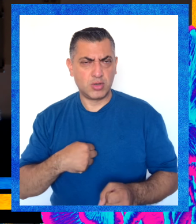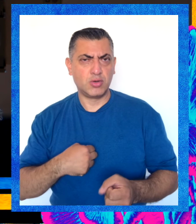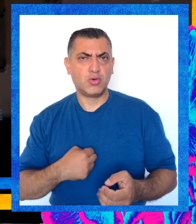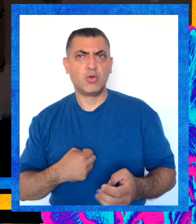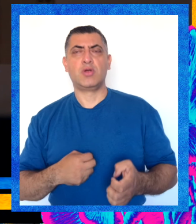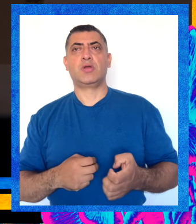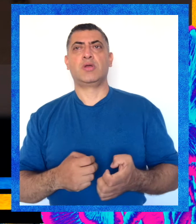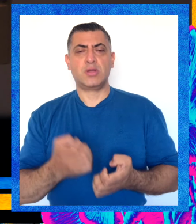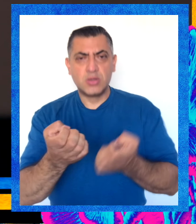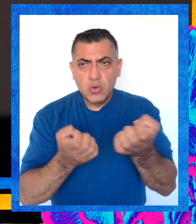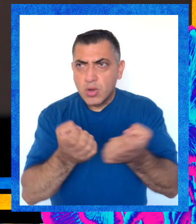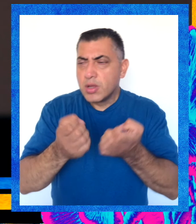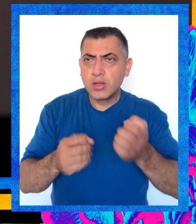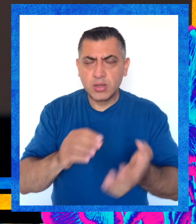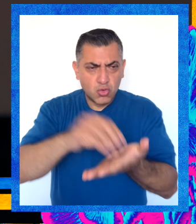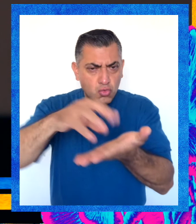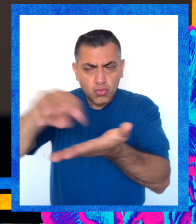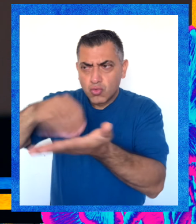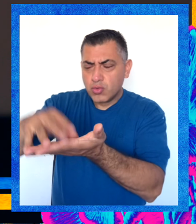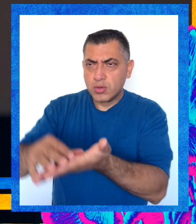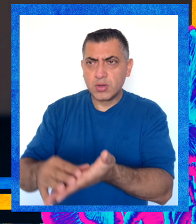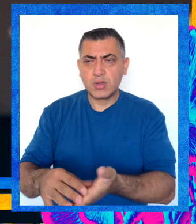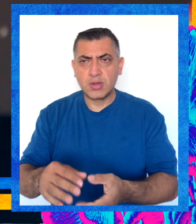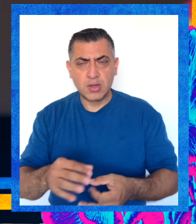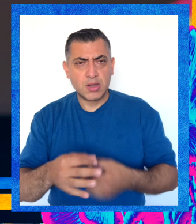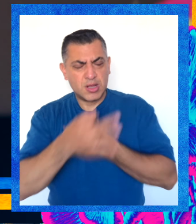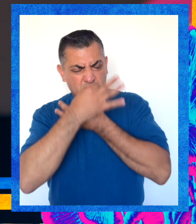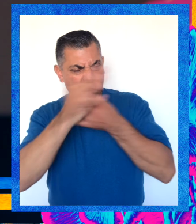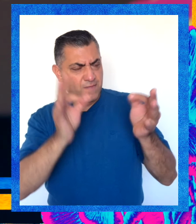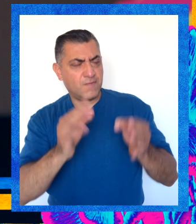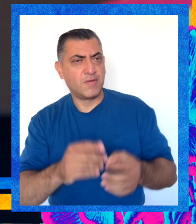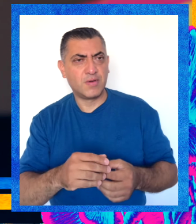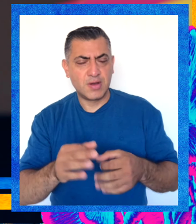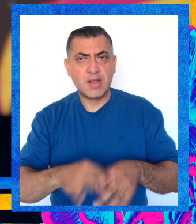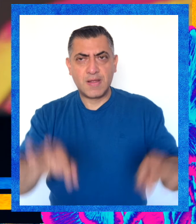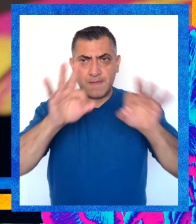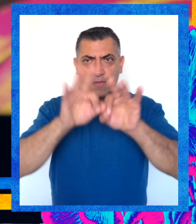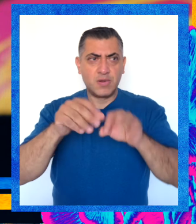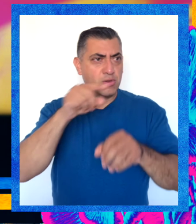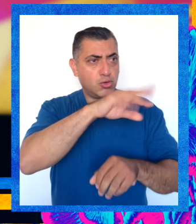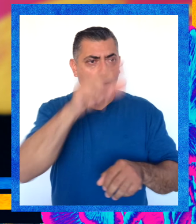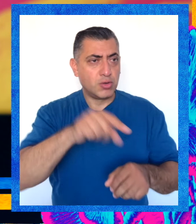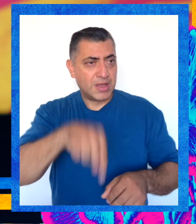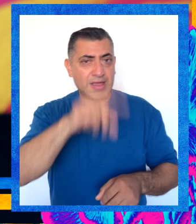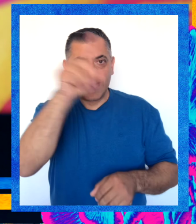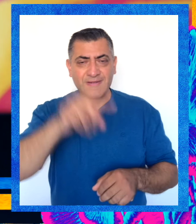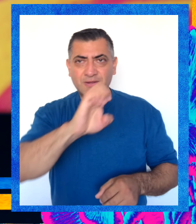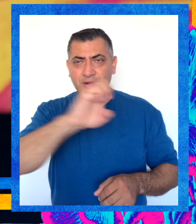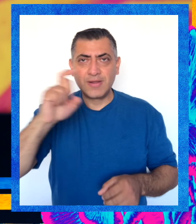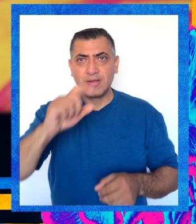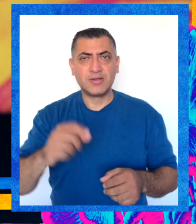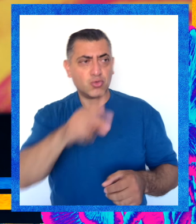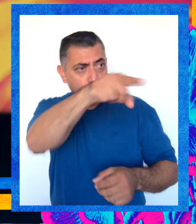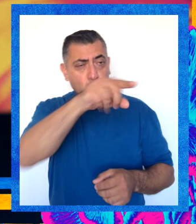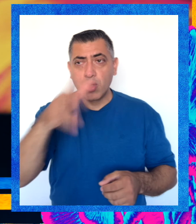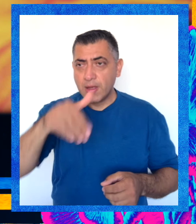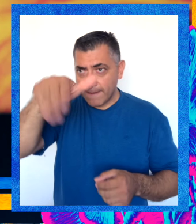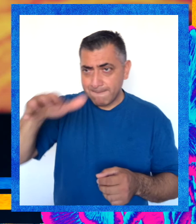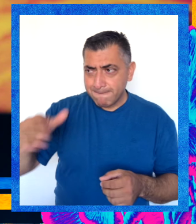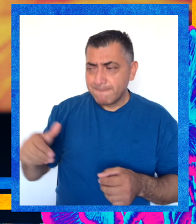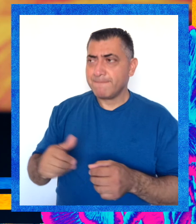andanzas de llegar información valiosa porque queremos ayudarte a caminar y los que están aquí en son esmeralda también queremos animarles si alguno de ustedes